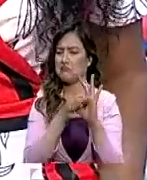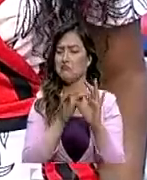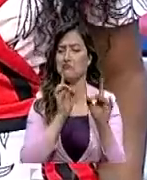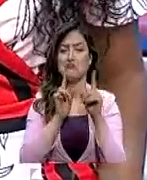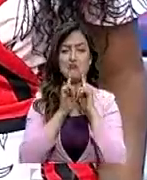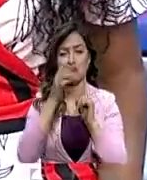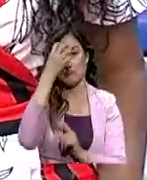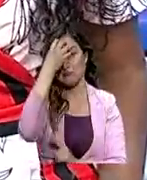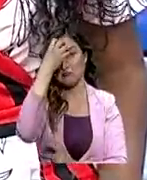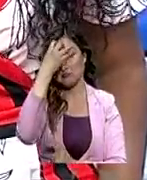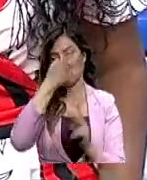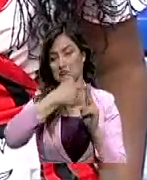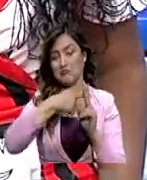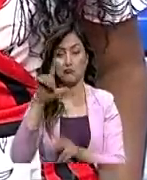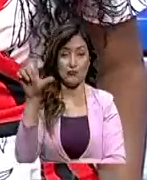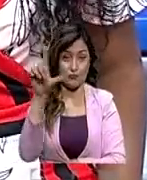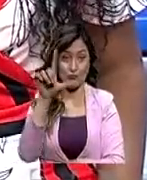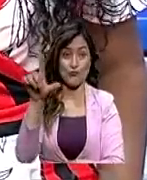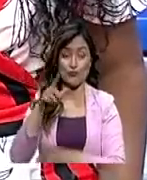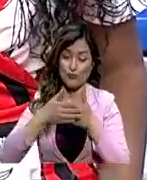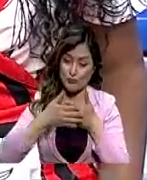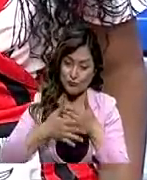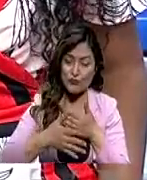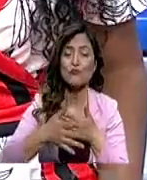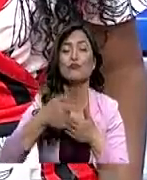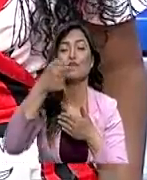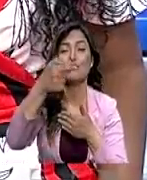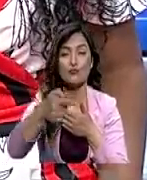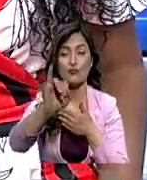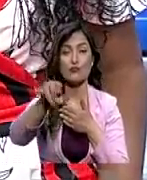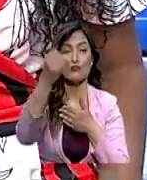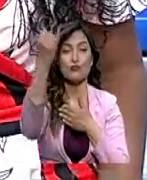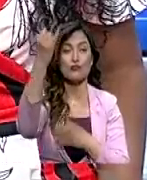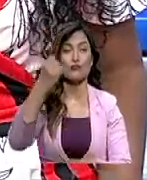Los conversatorios iniciaron este lunes y se extenderán hasta el próximo jueves.